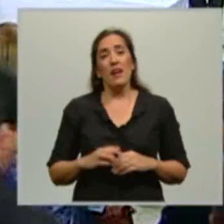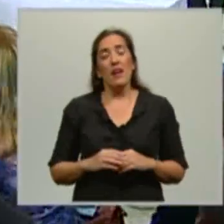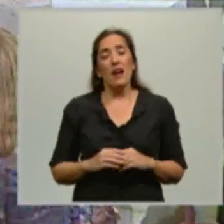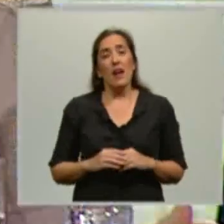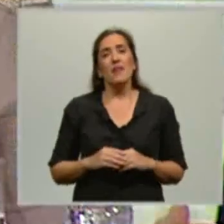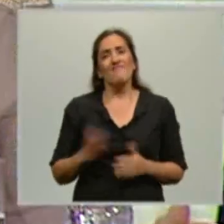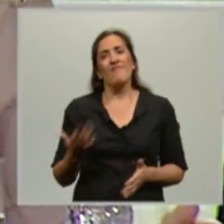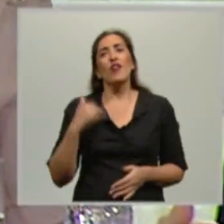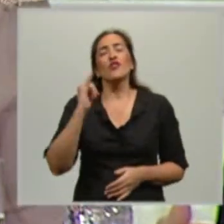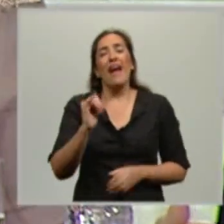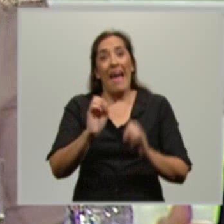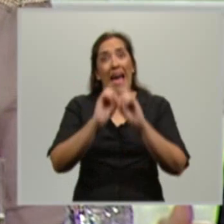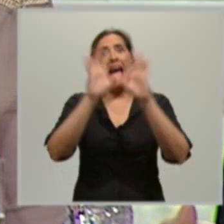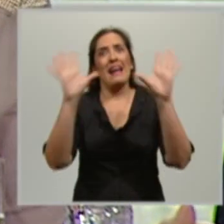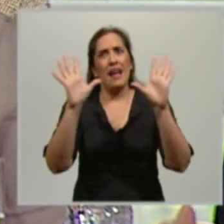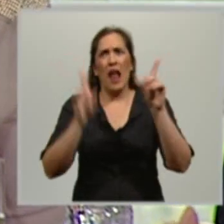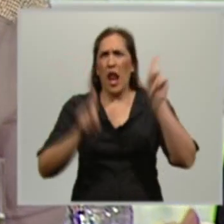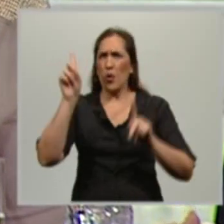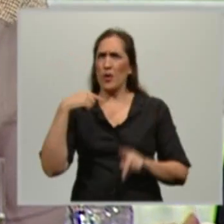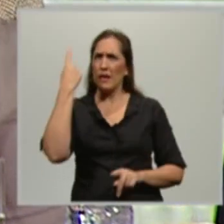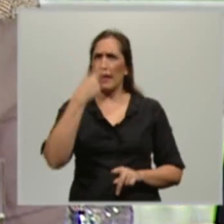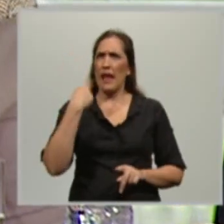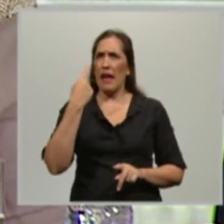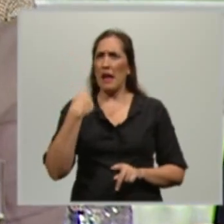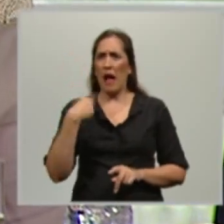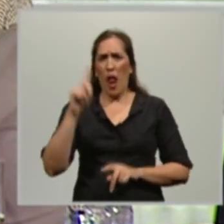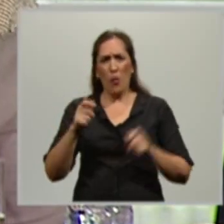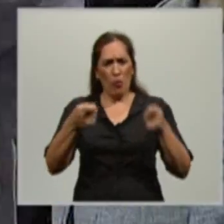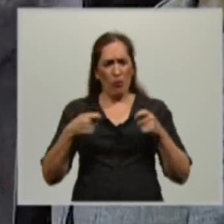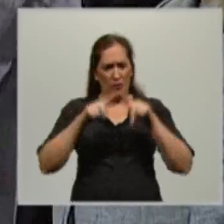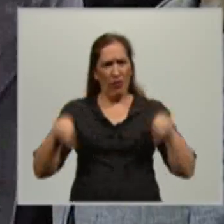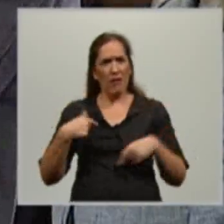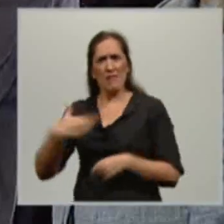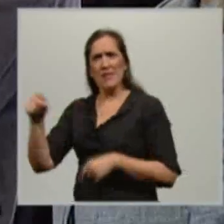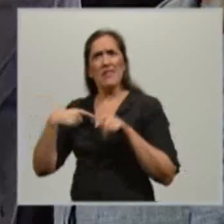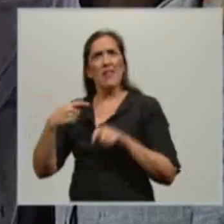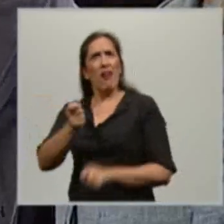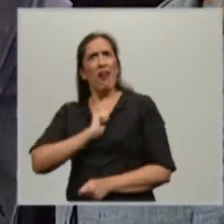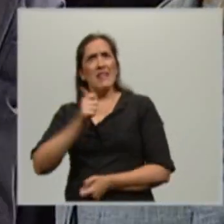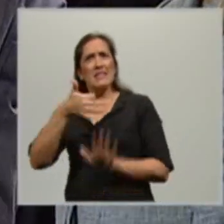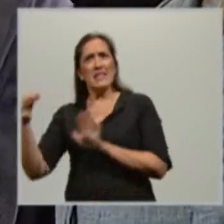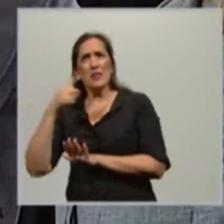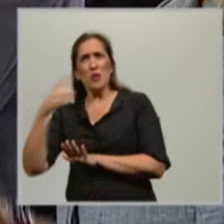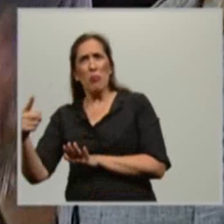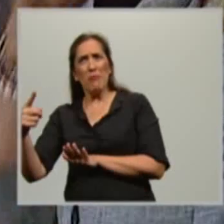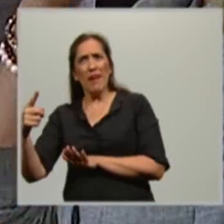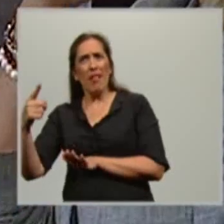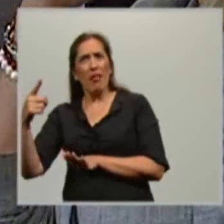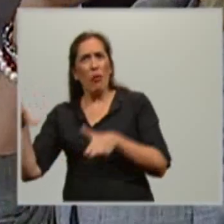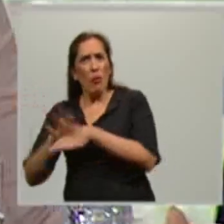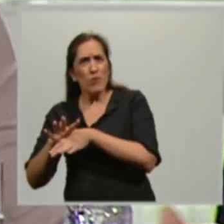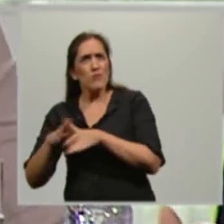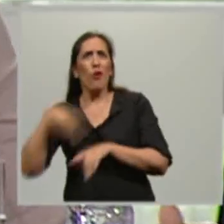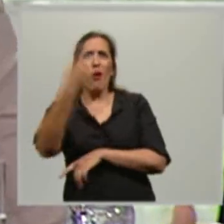acá claro, me están haciendo caritas los que se fueron con 600.000, dice, justo a nosotros nos tenía que tocar el corte.